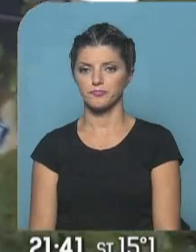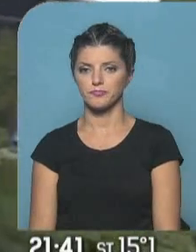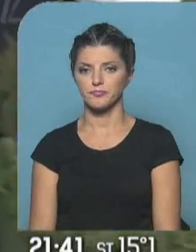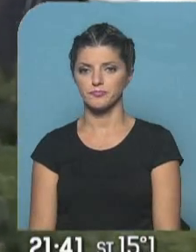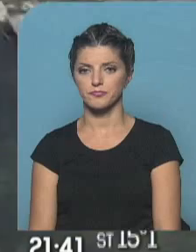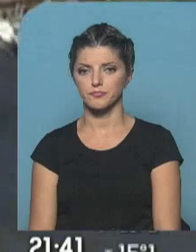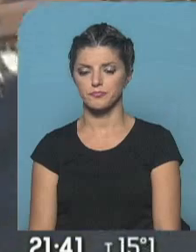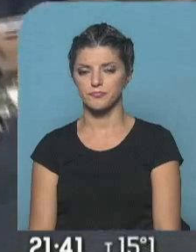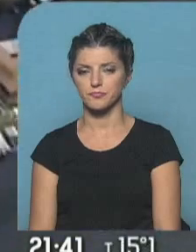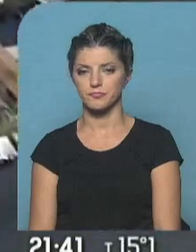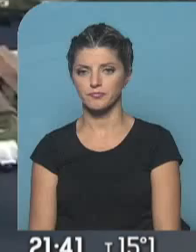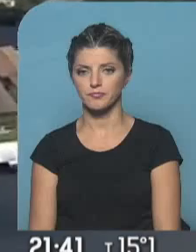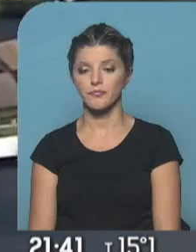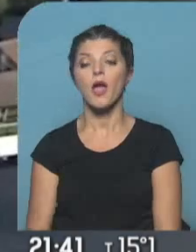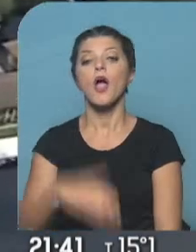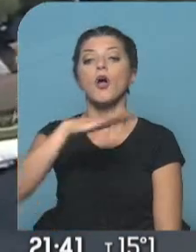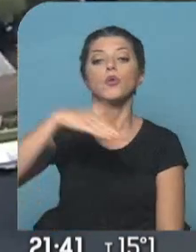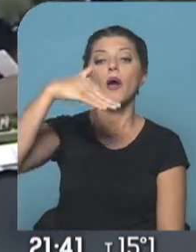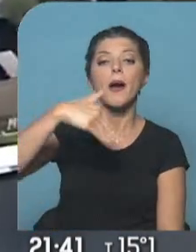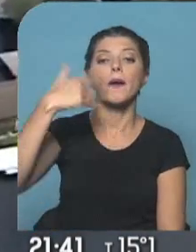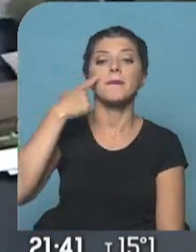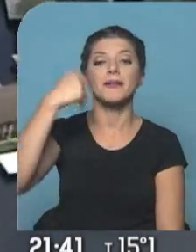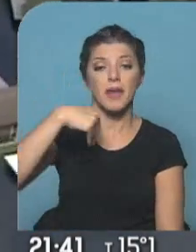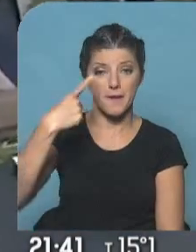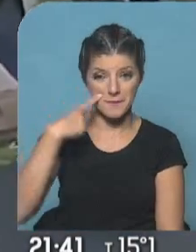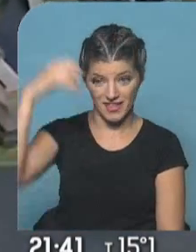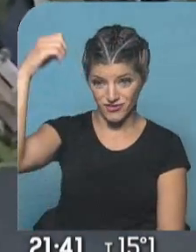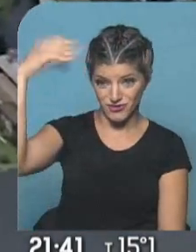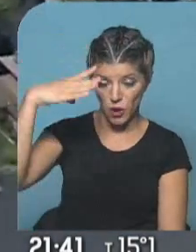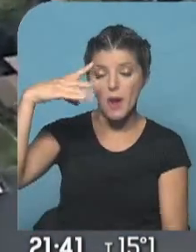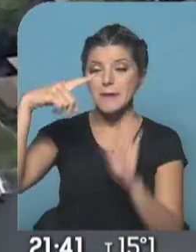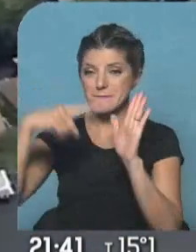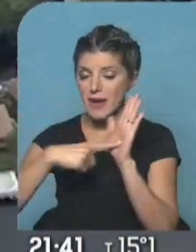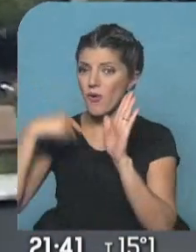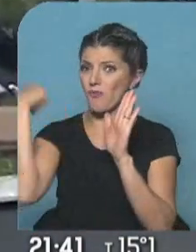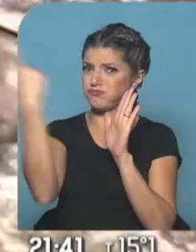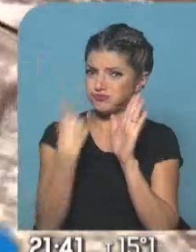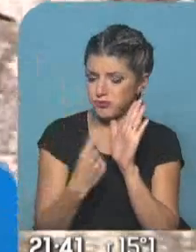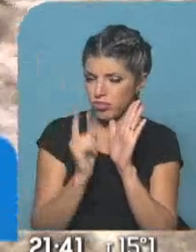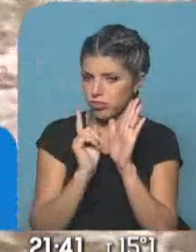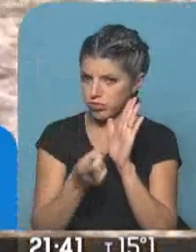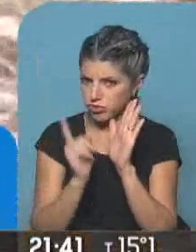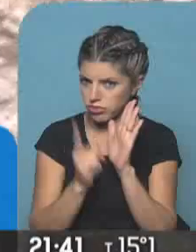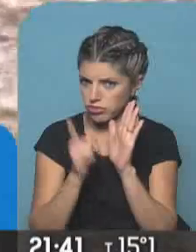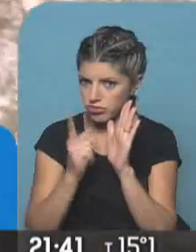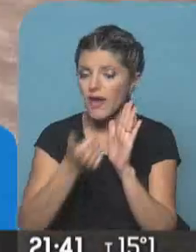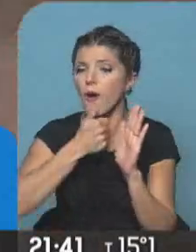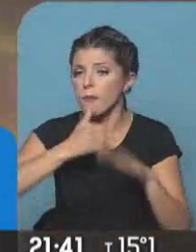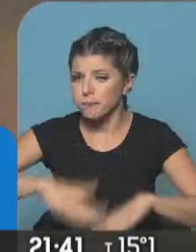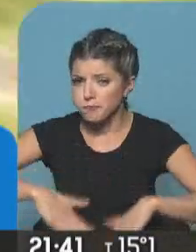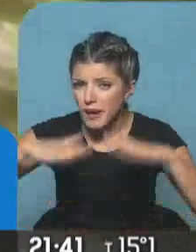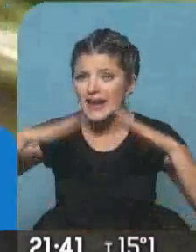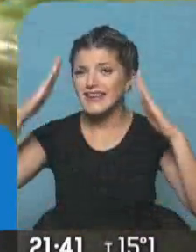Y el sol se asomó nuevamente en Miami, pero el paso del huracán Irma todavía se siente, y sobre todo en el medio de la ciudad, con sus calles inundadas y las